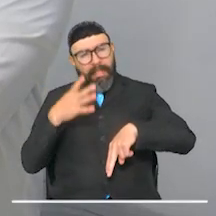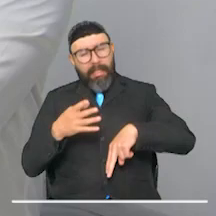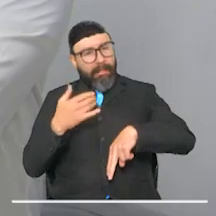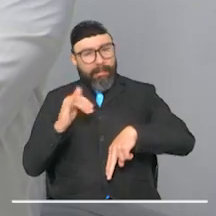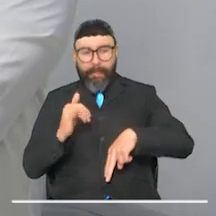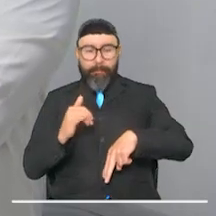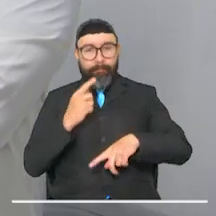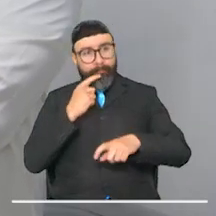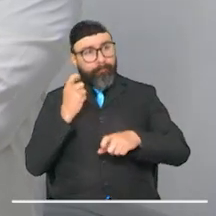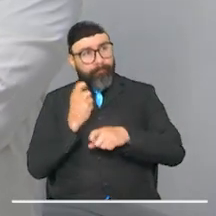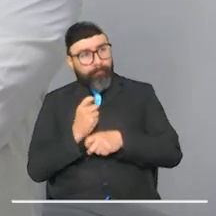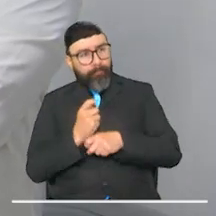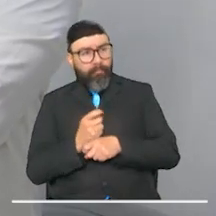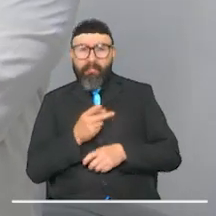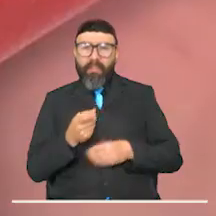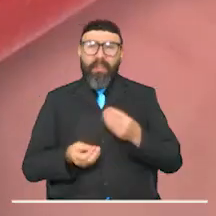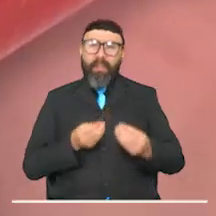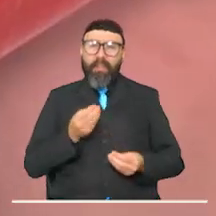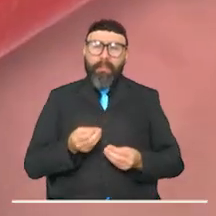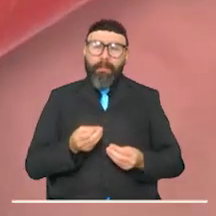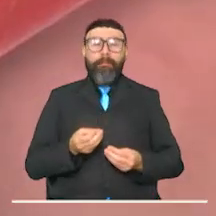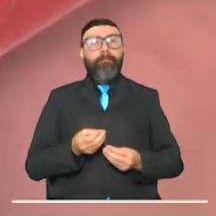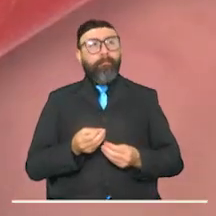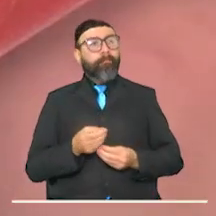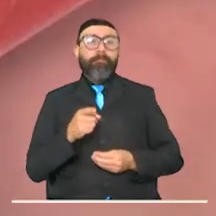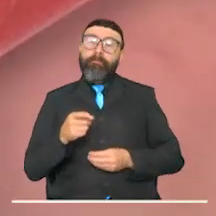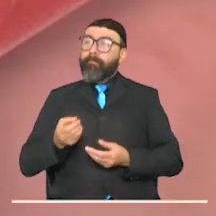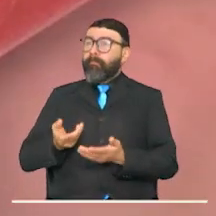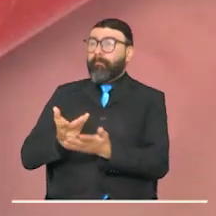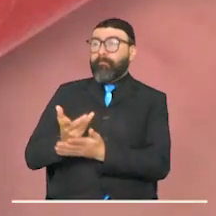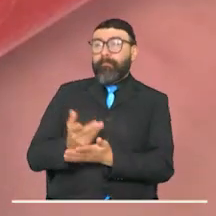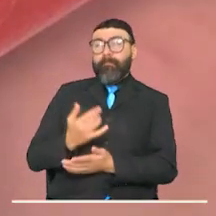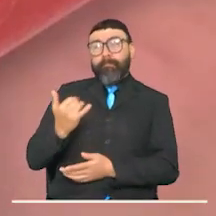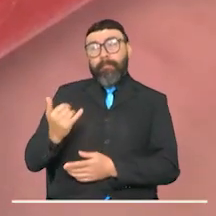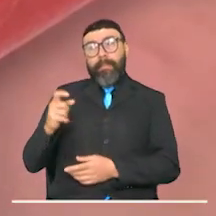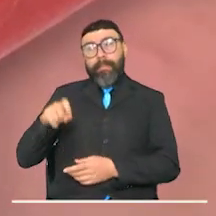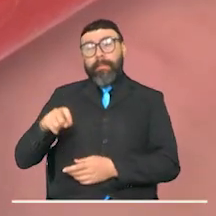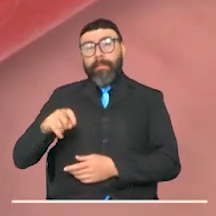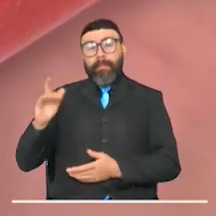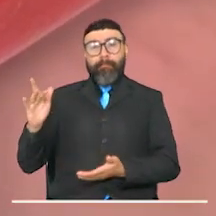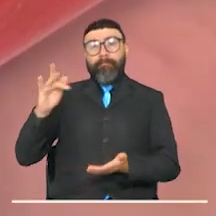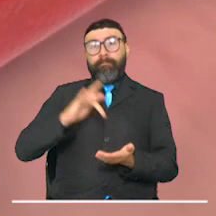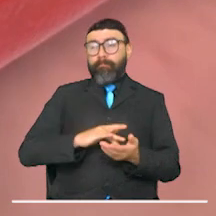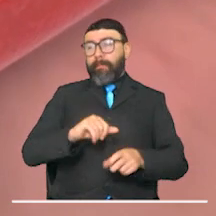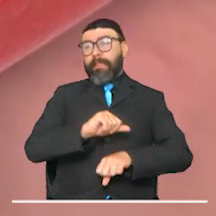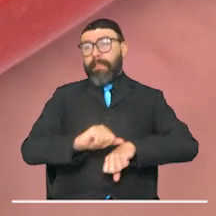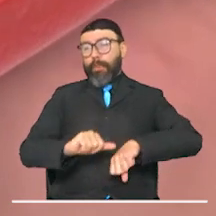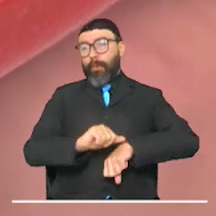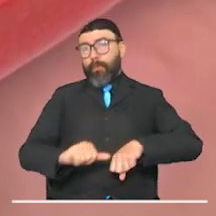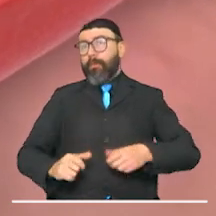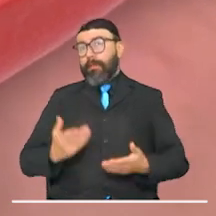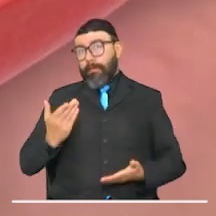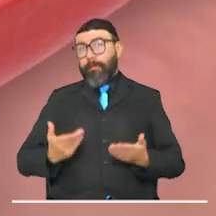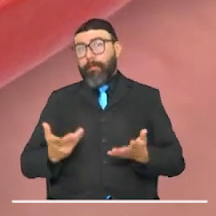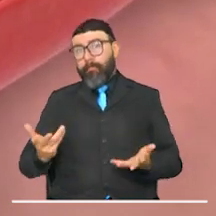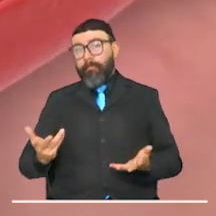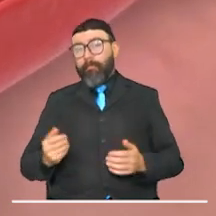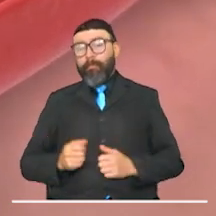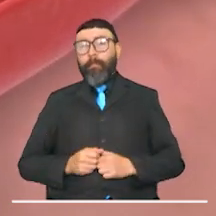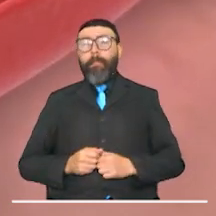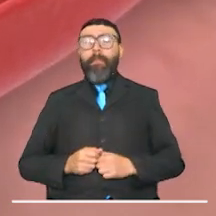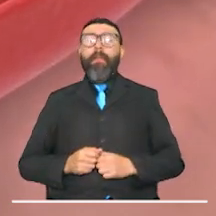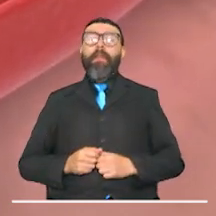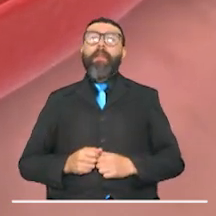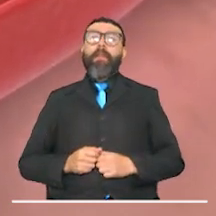donde vamos a tener que indicar un procedimiento quirúrgico sí Generalmente